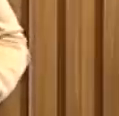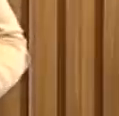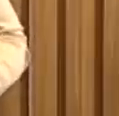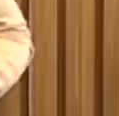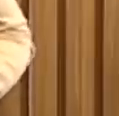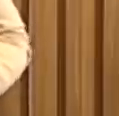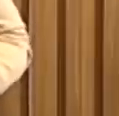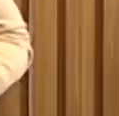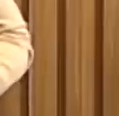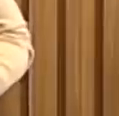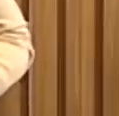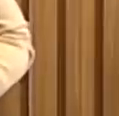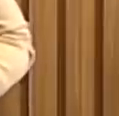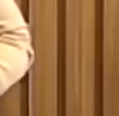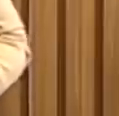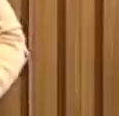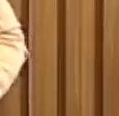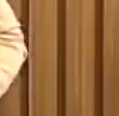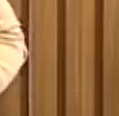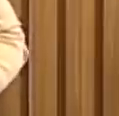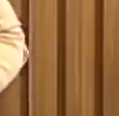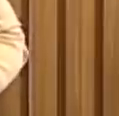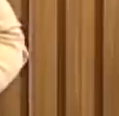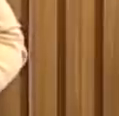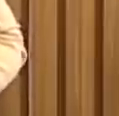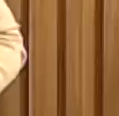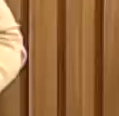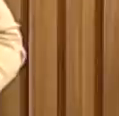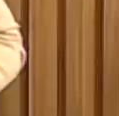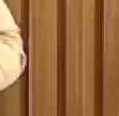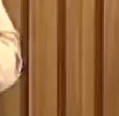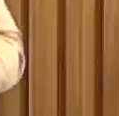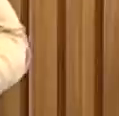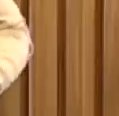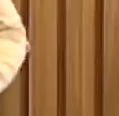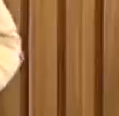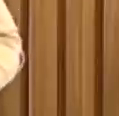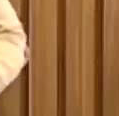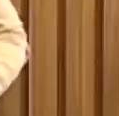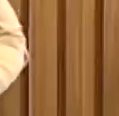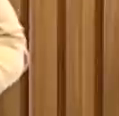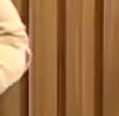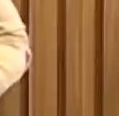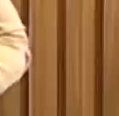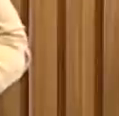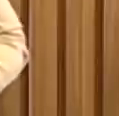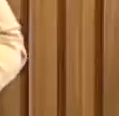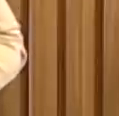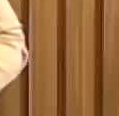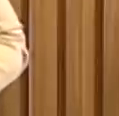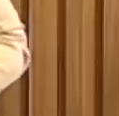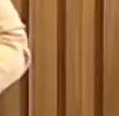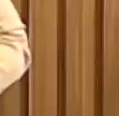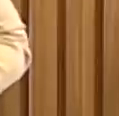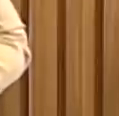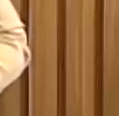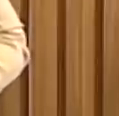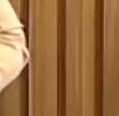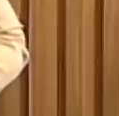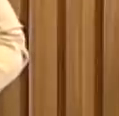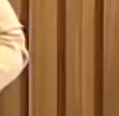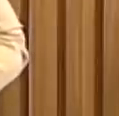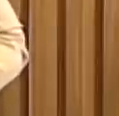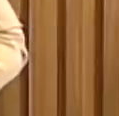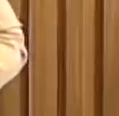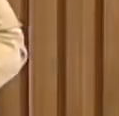trabajando de la mano con los organismos de seguridad del Estado. A esta hora yo retorno el contacto a los estudios de Venezolana de Televisión.